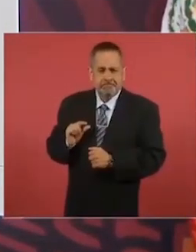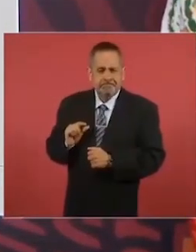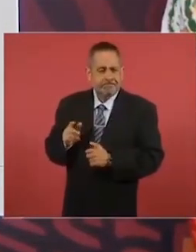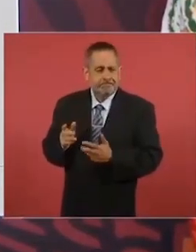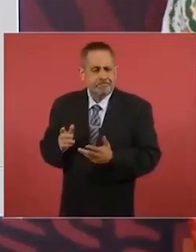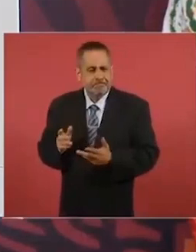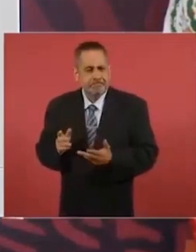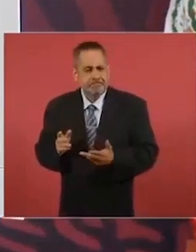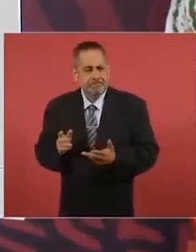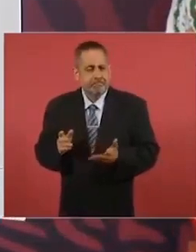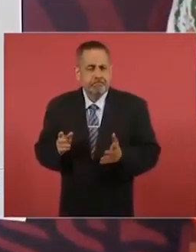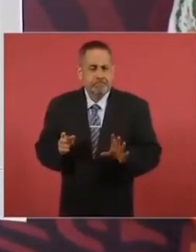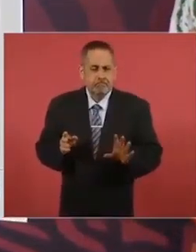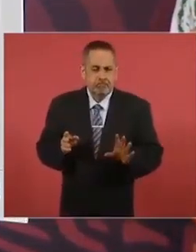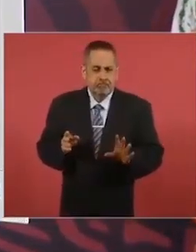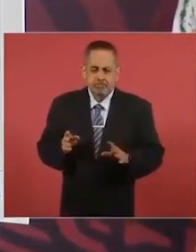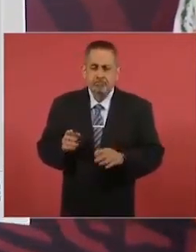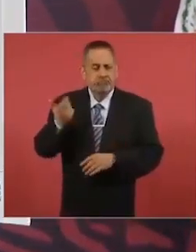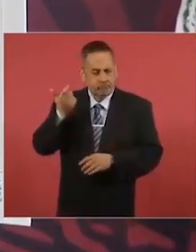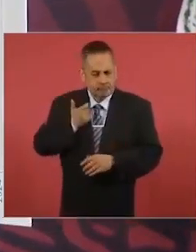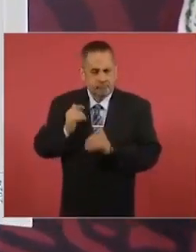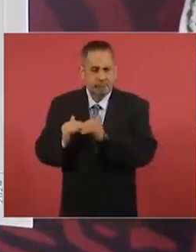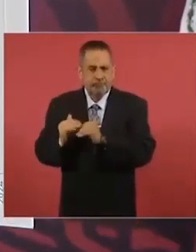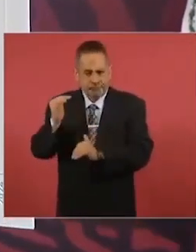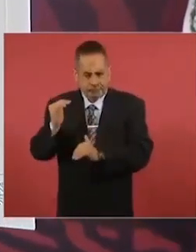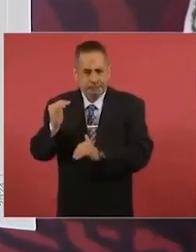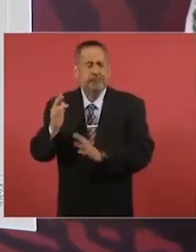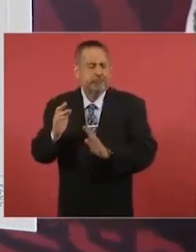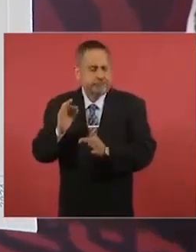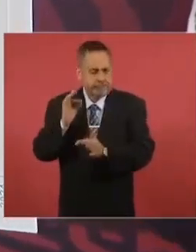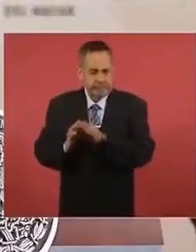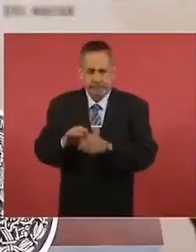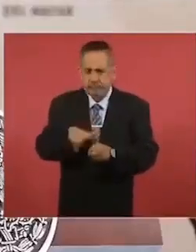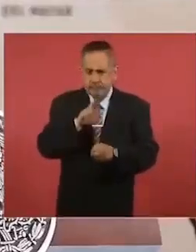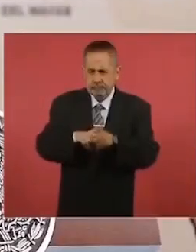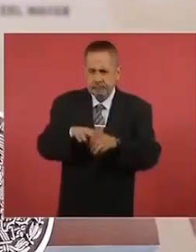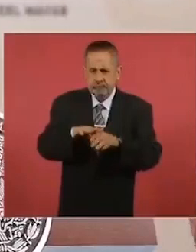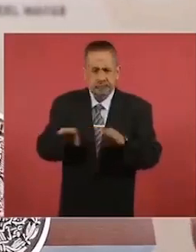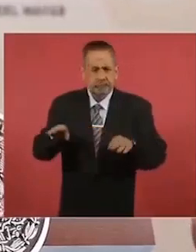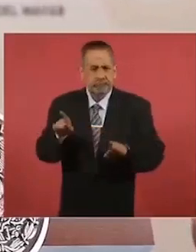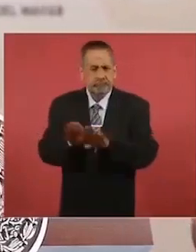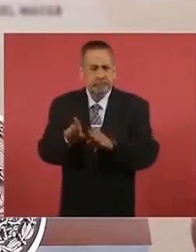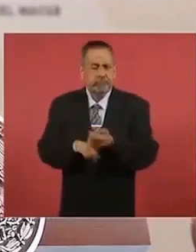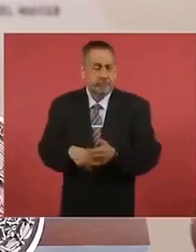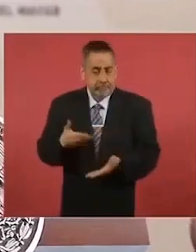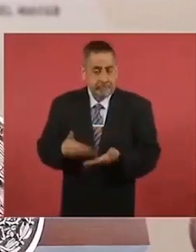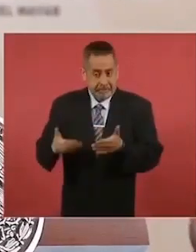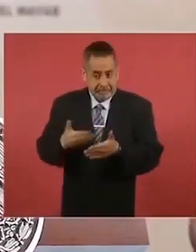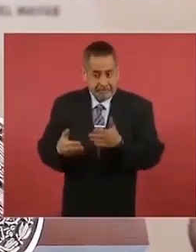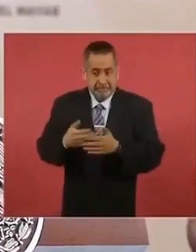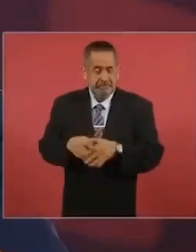este desequilibrio, por así llamar. La propuesta ahora será enviada el próximo 5 de febrero, en la que también enviará una iniciativa